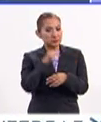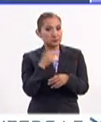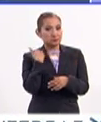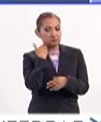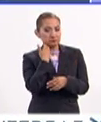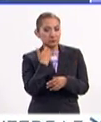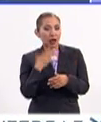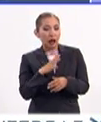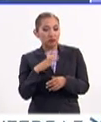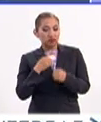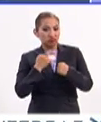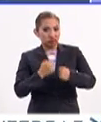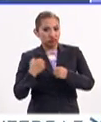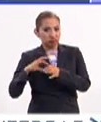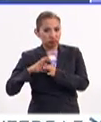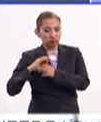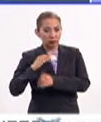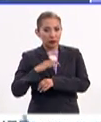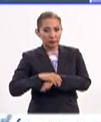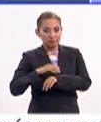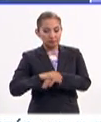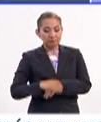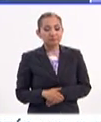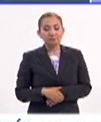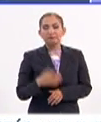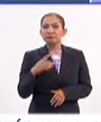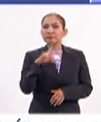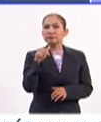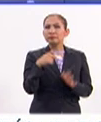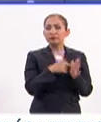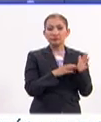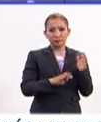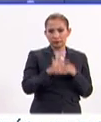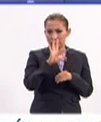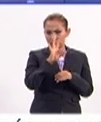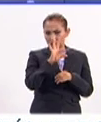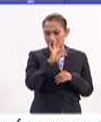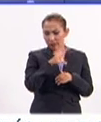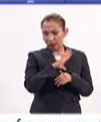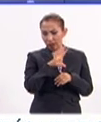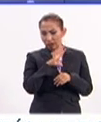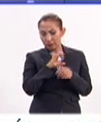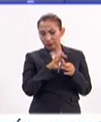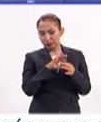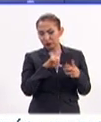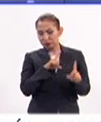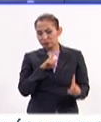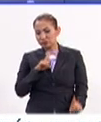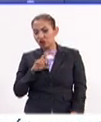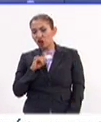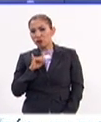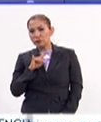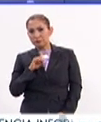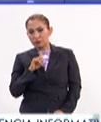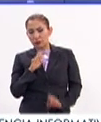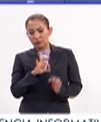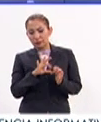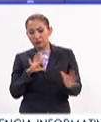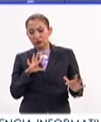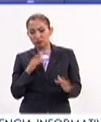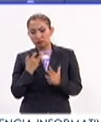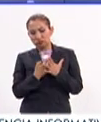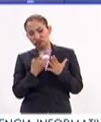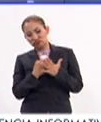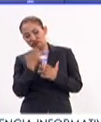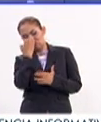Sin embargo, para los años 40 va a haber un alejamiento de Cosío Villegas, un alejamiento